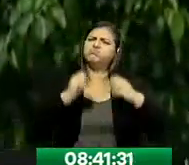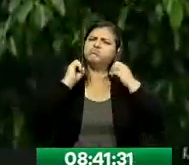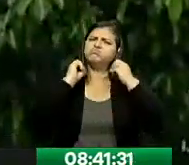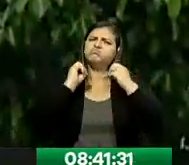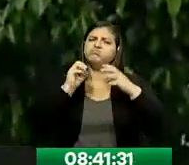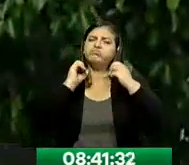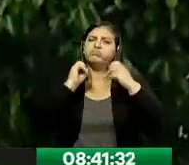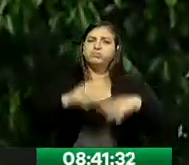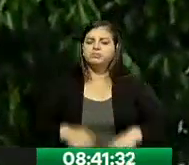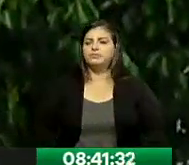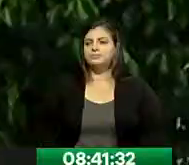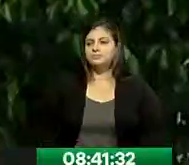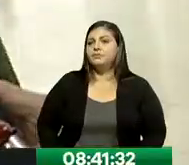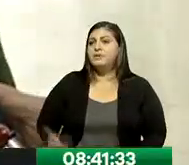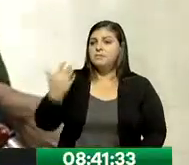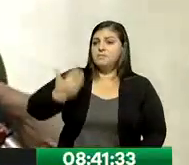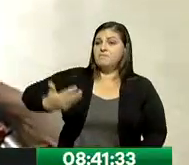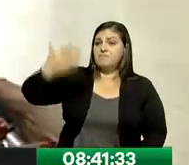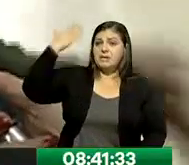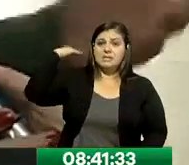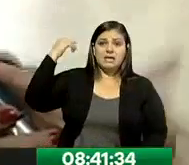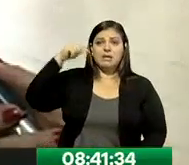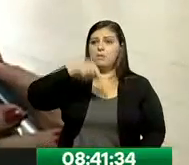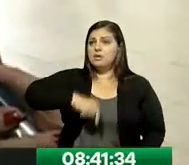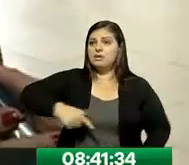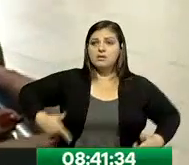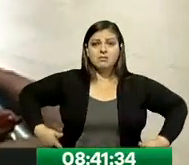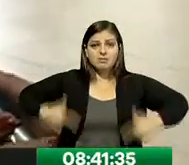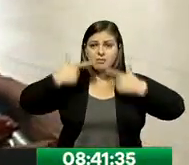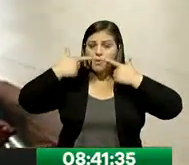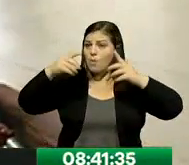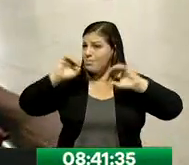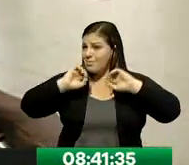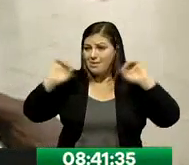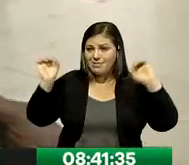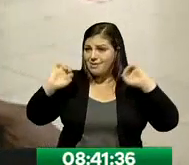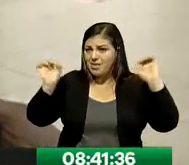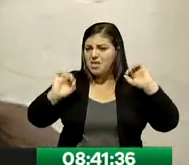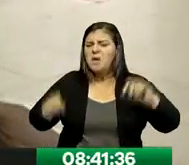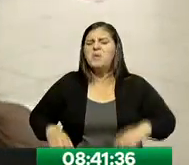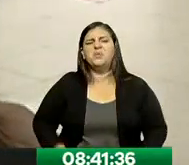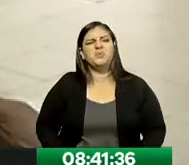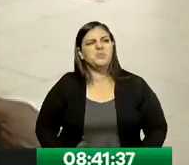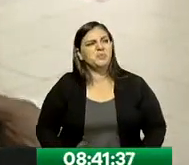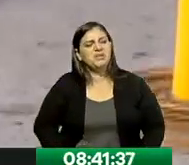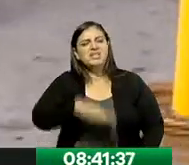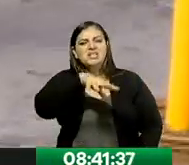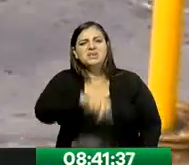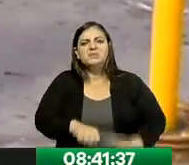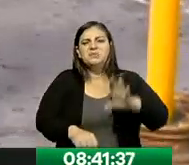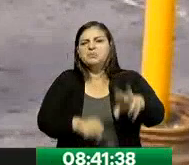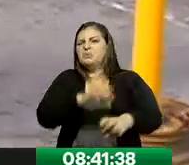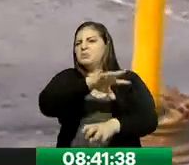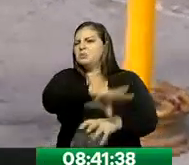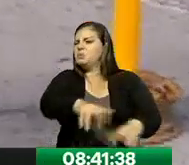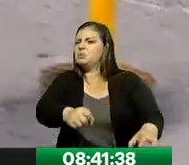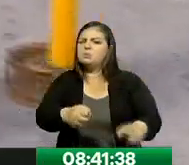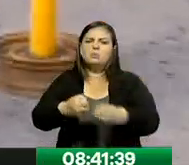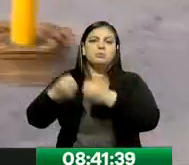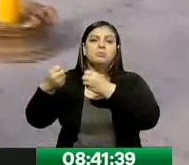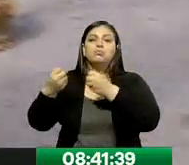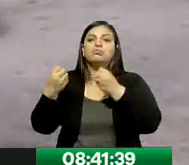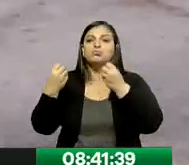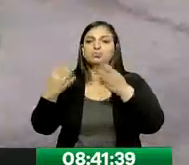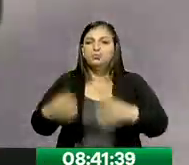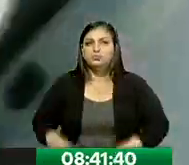ya anteriormente sí, pero porque no había guardia. Recién han puesto la compañía nosotros, nada más. Pero con su detención, esperan